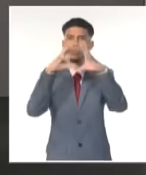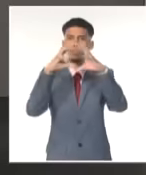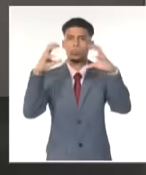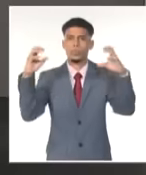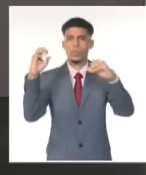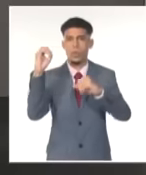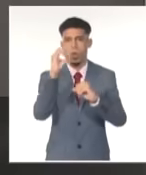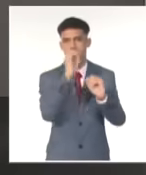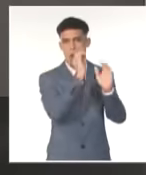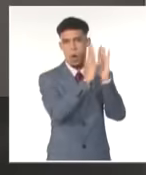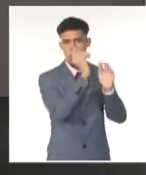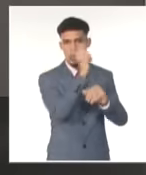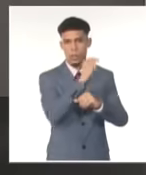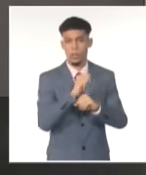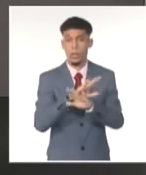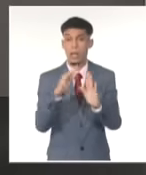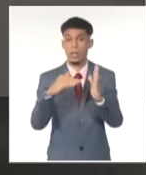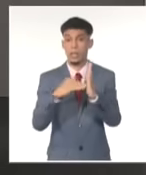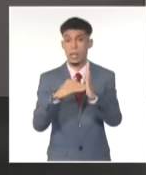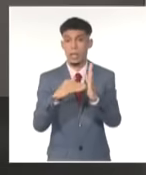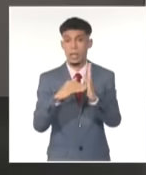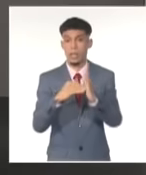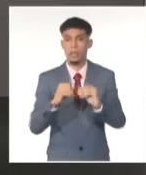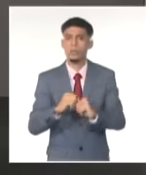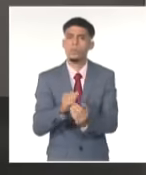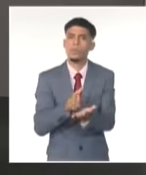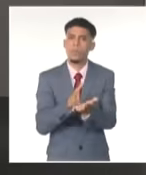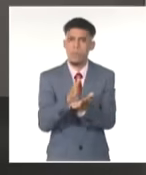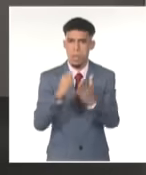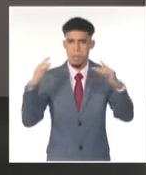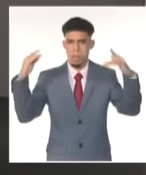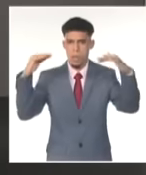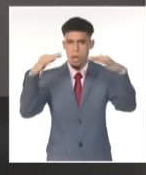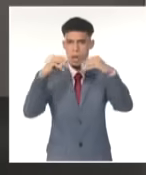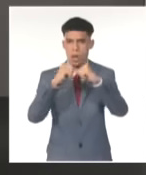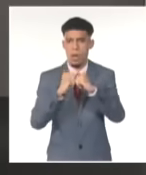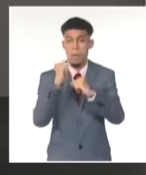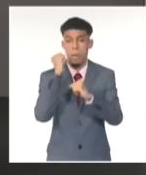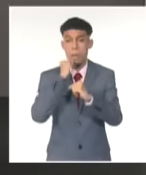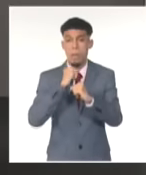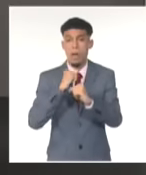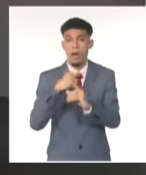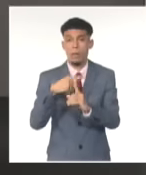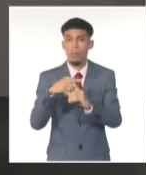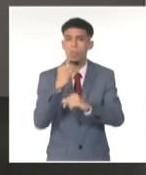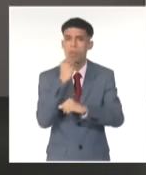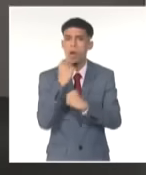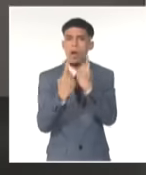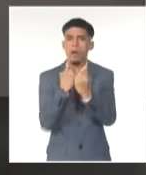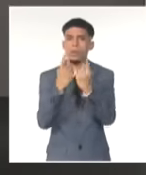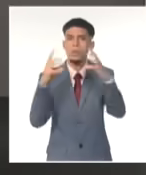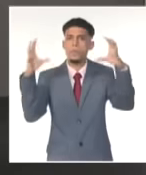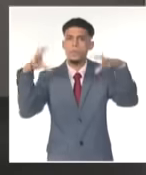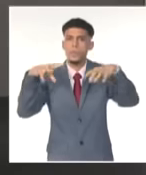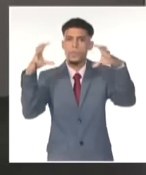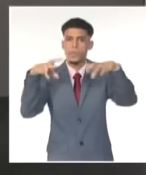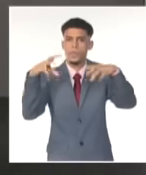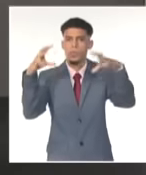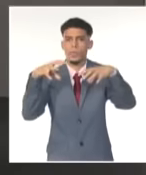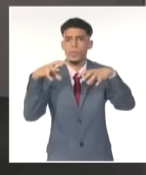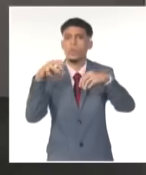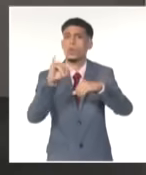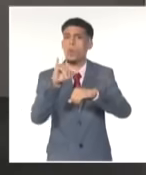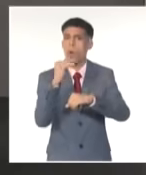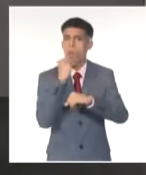oriental. Pero por la tarde se mantendrán los nublados y se incrementará la posibilidad de chubascos y lluvias y aisladas